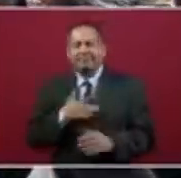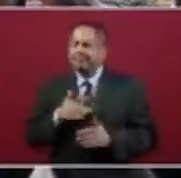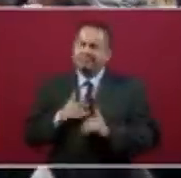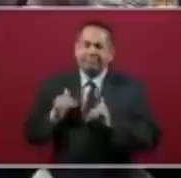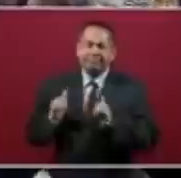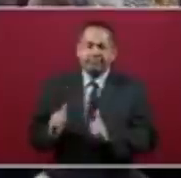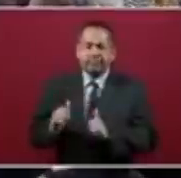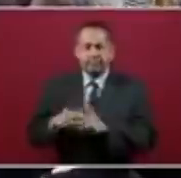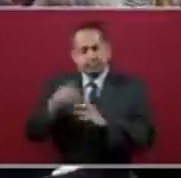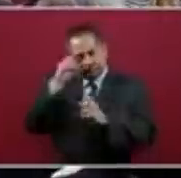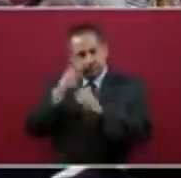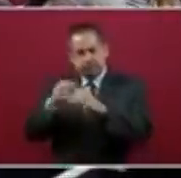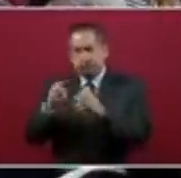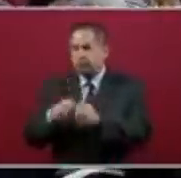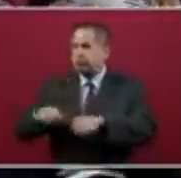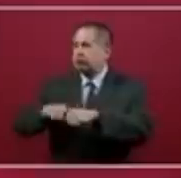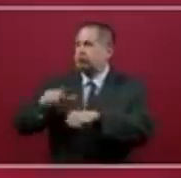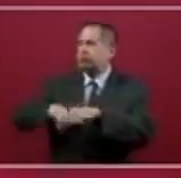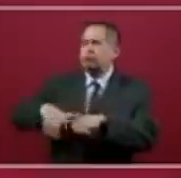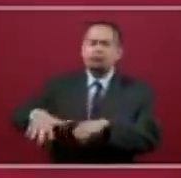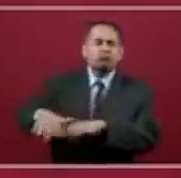economía con dimensión social,